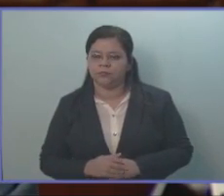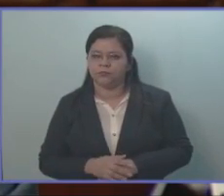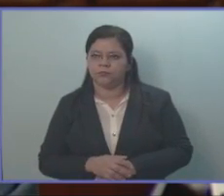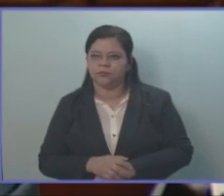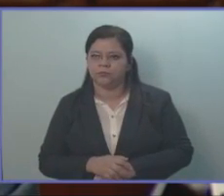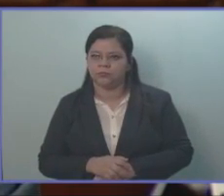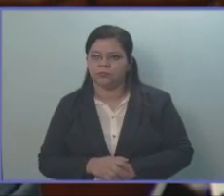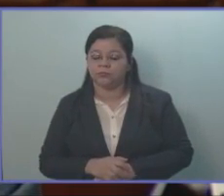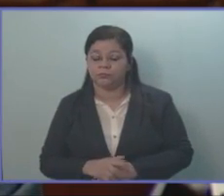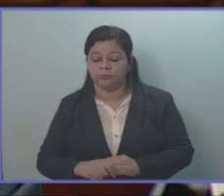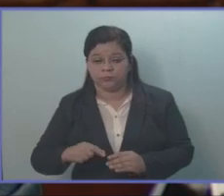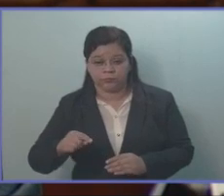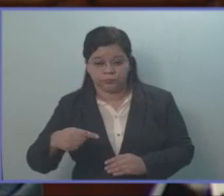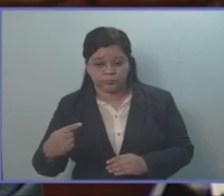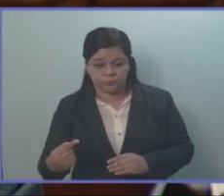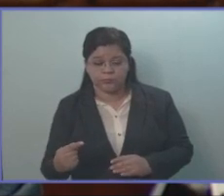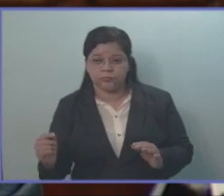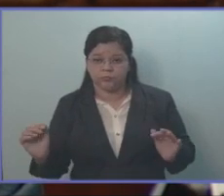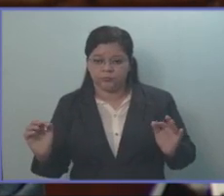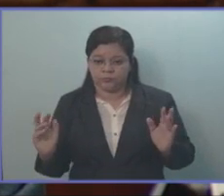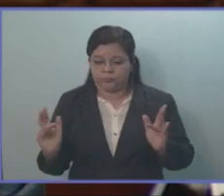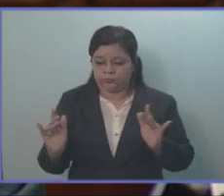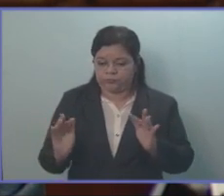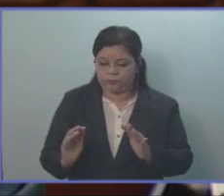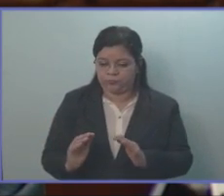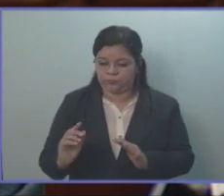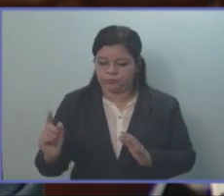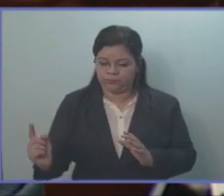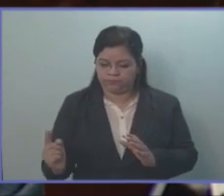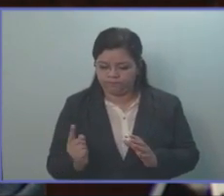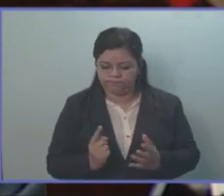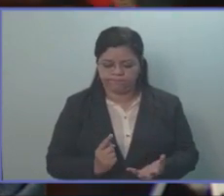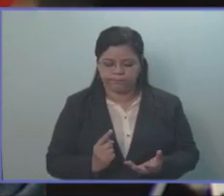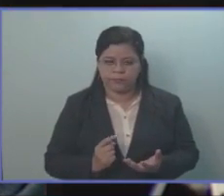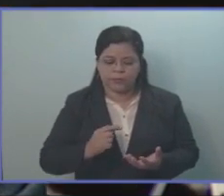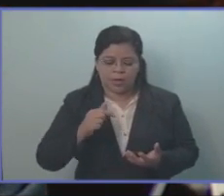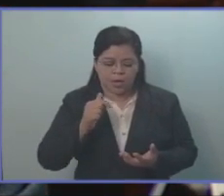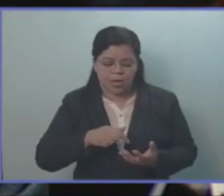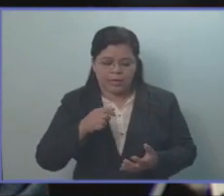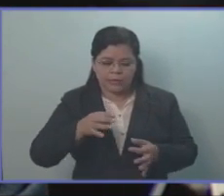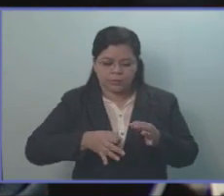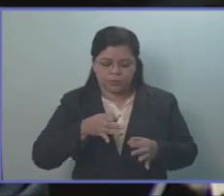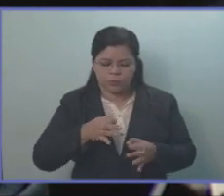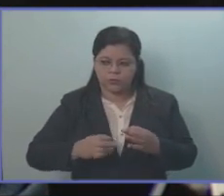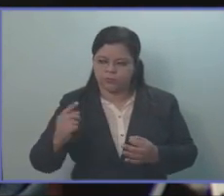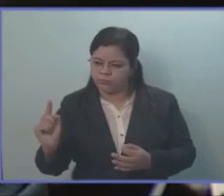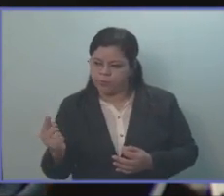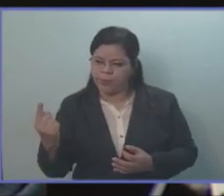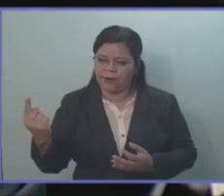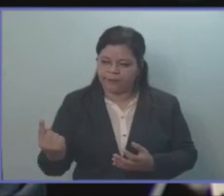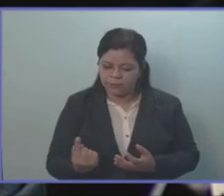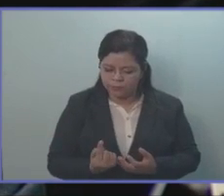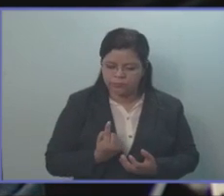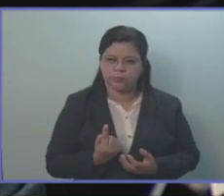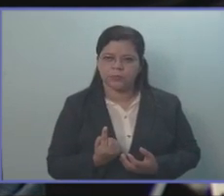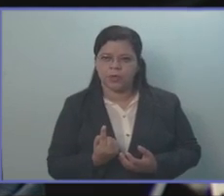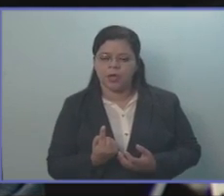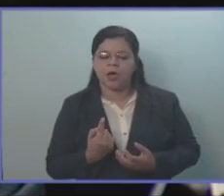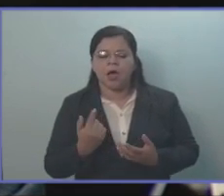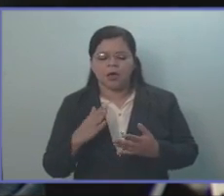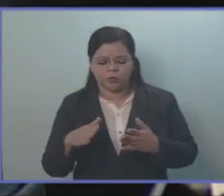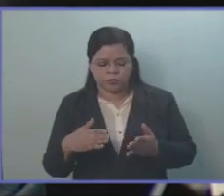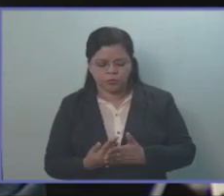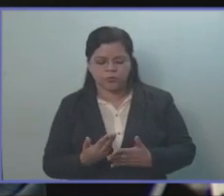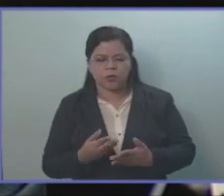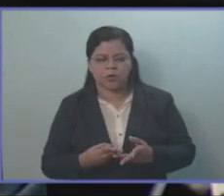En caso de audiencia preliminar, la solicitud a que se refiere el inciso anterior será resuelta